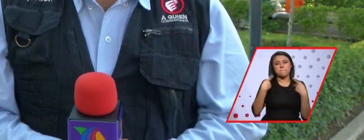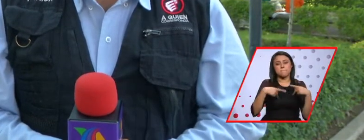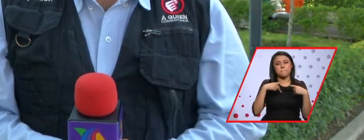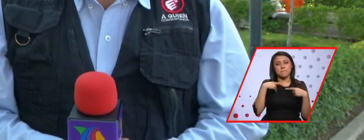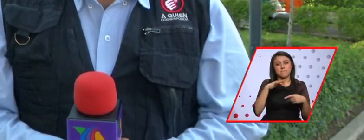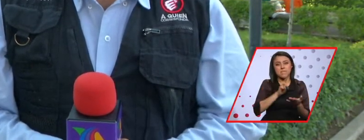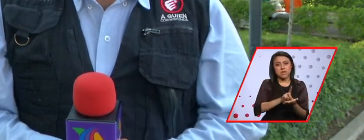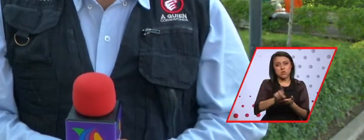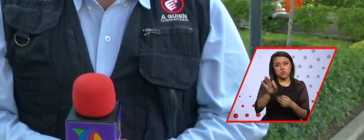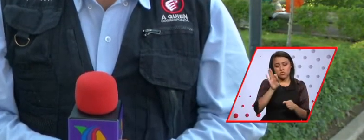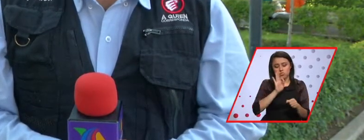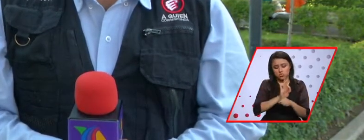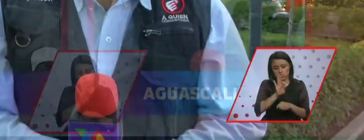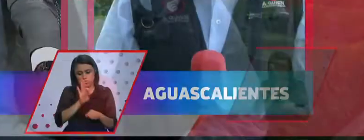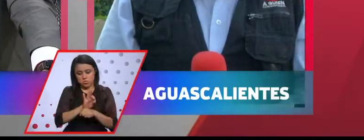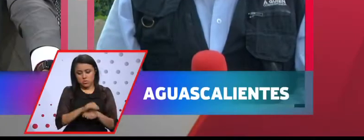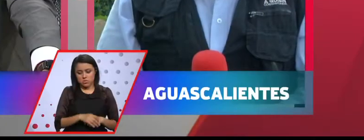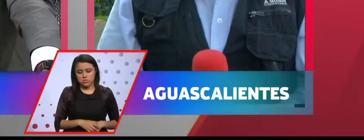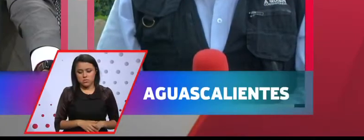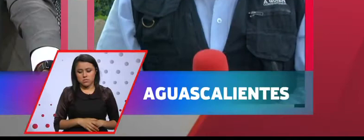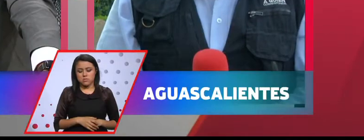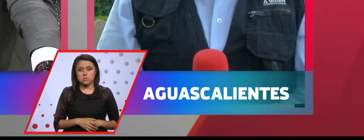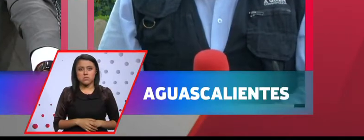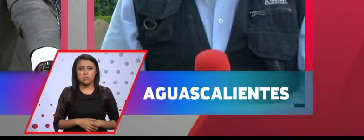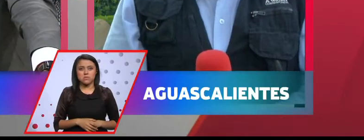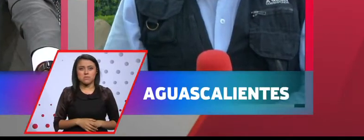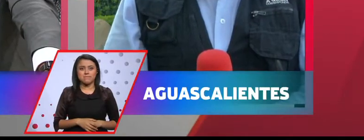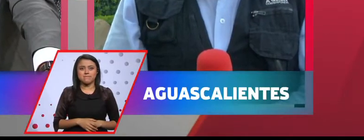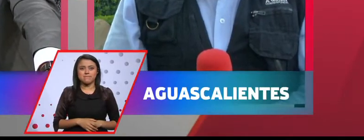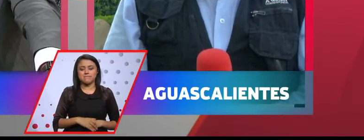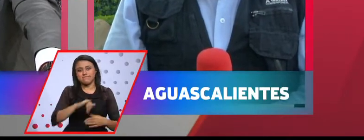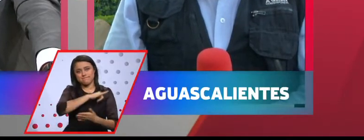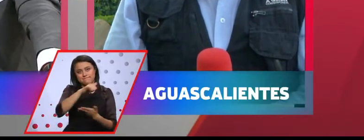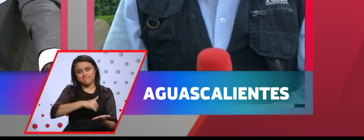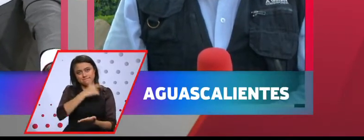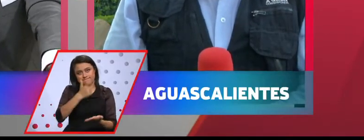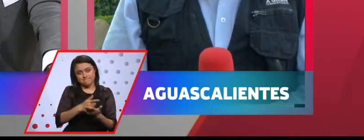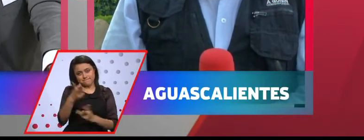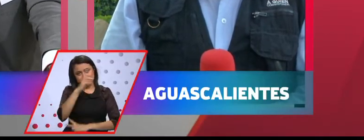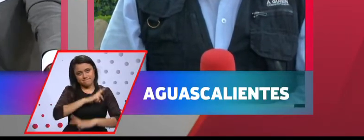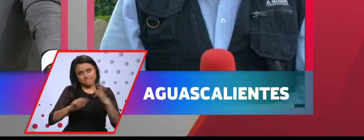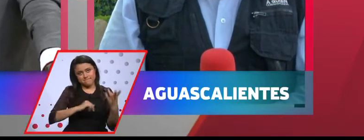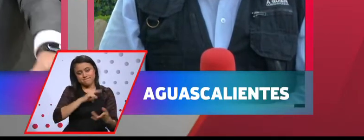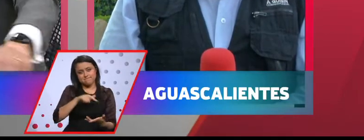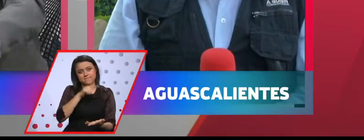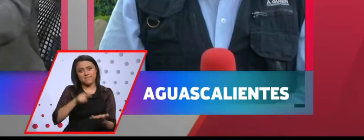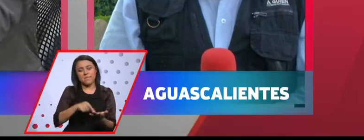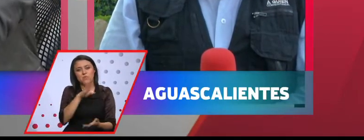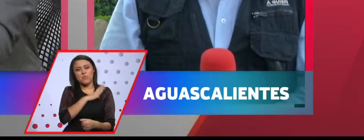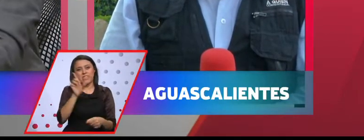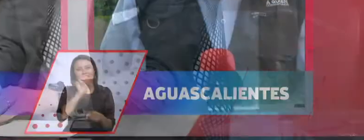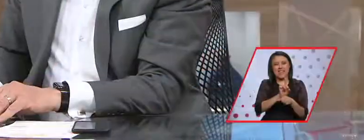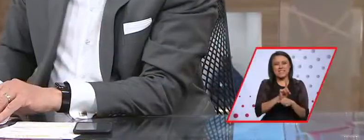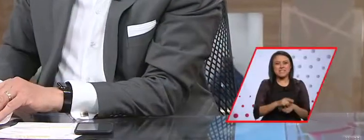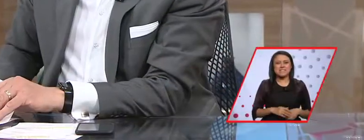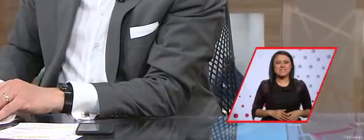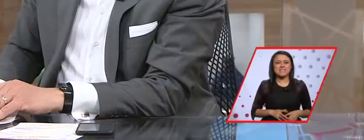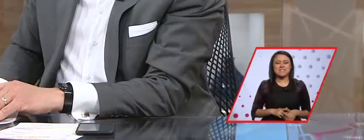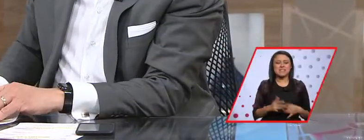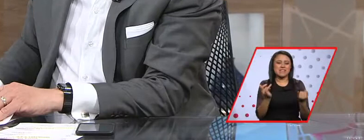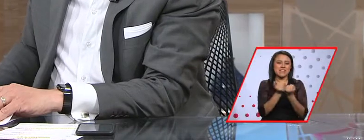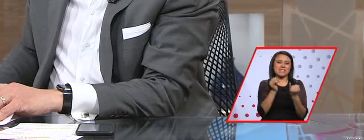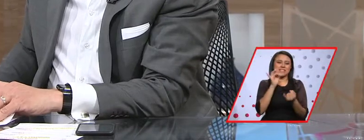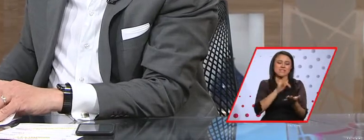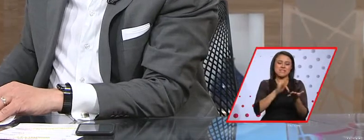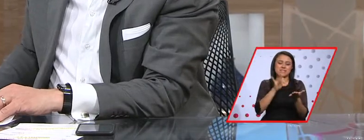los derechos de la mujer. Bueno, señor Garralda, yo regreso con usted hasta el estudio. Que tenga un excelente día. Gracias igualmente.